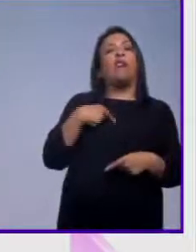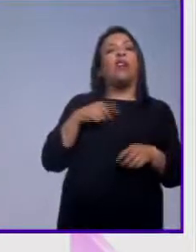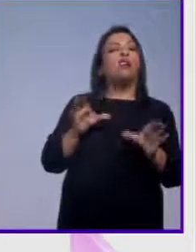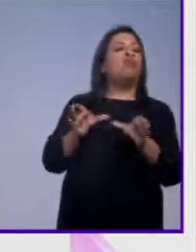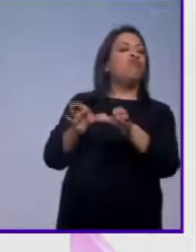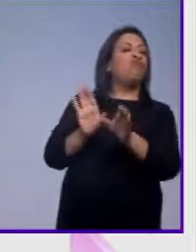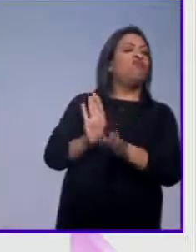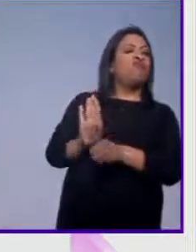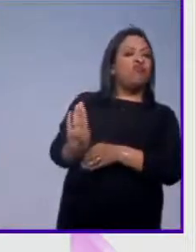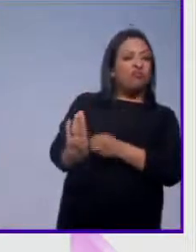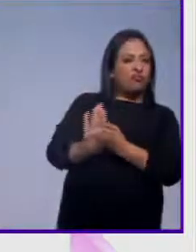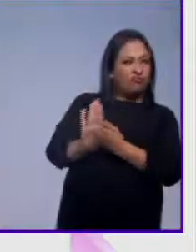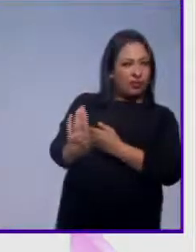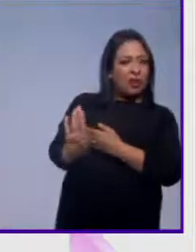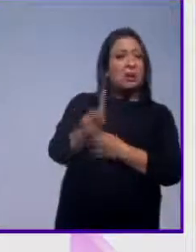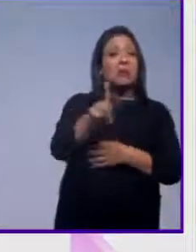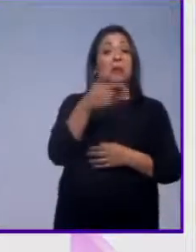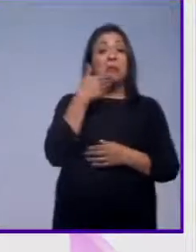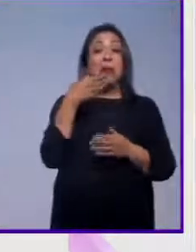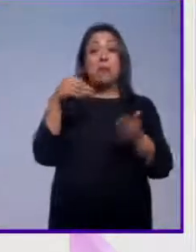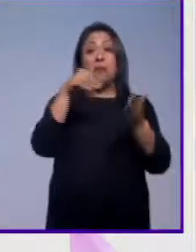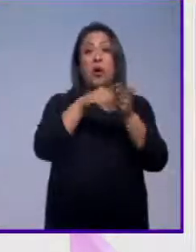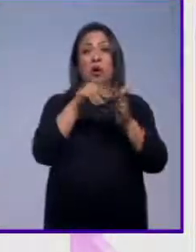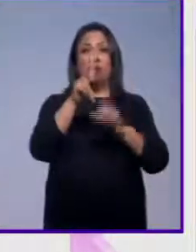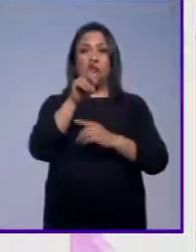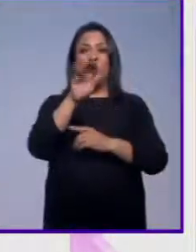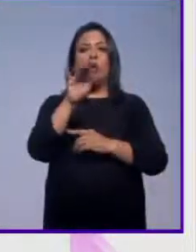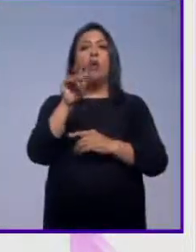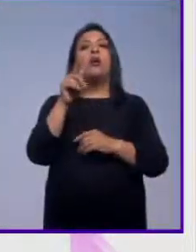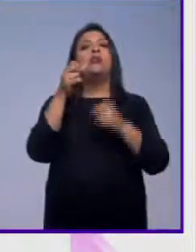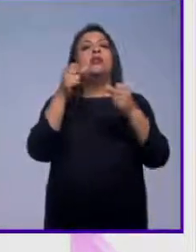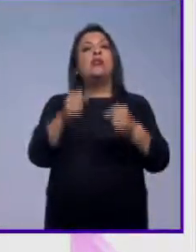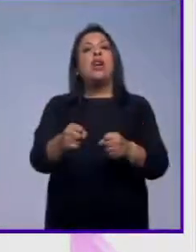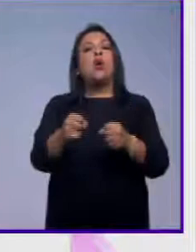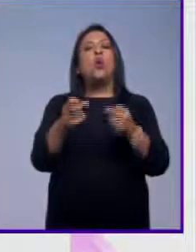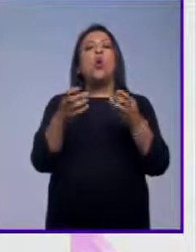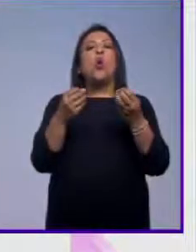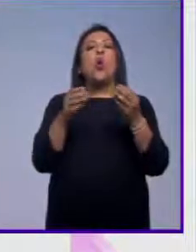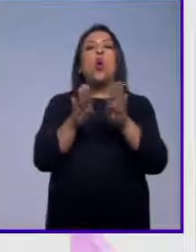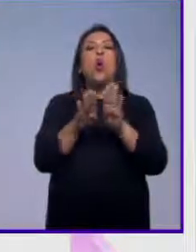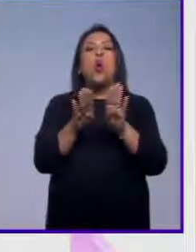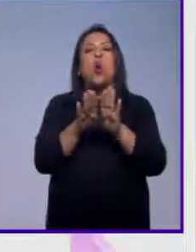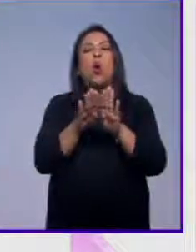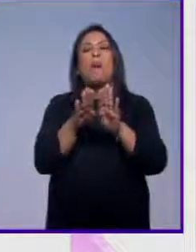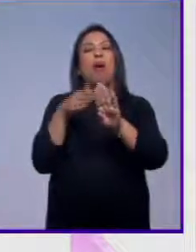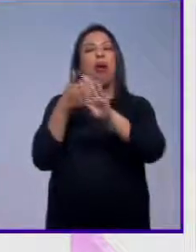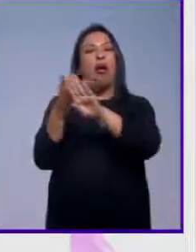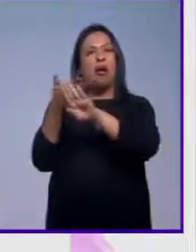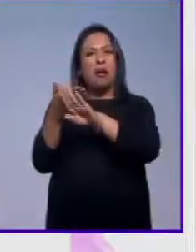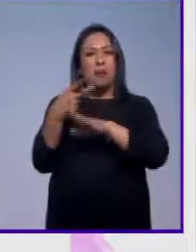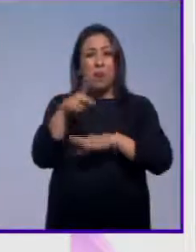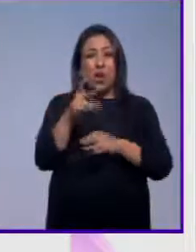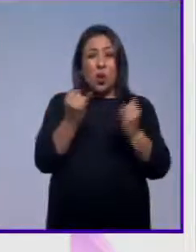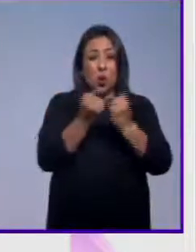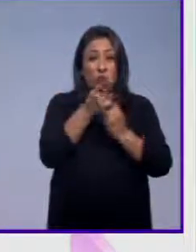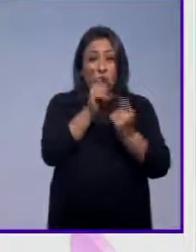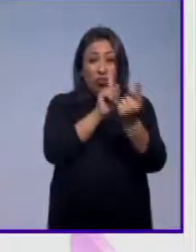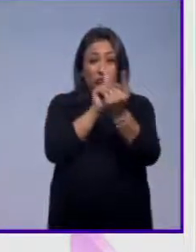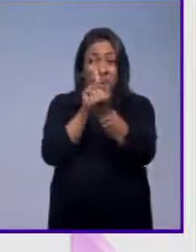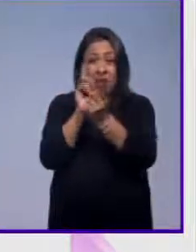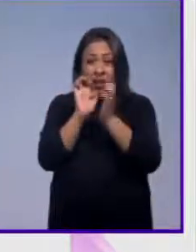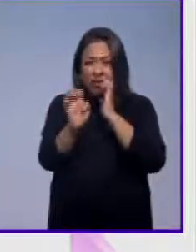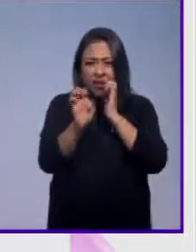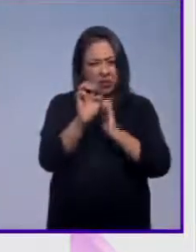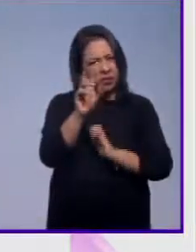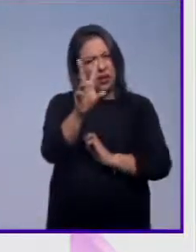y lo dices muy bien en el prólogo están condenados al ostracismo pero no es así con los que tú entrevistas te o